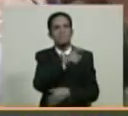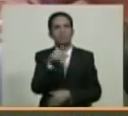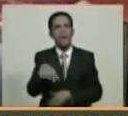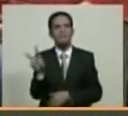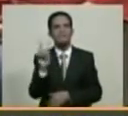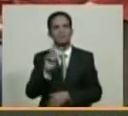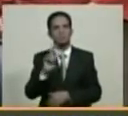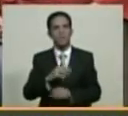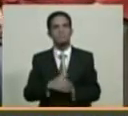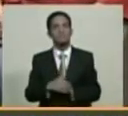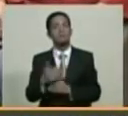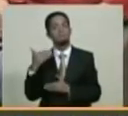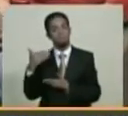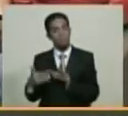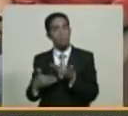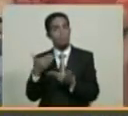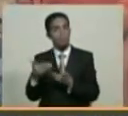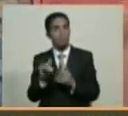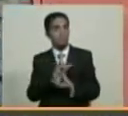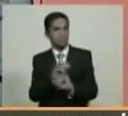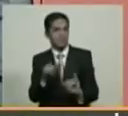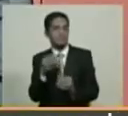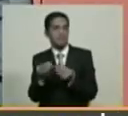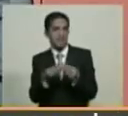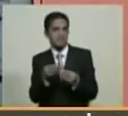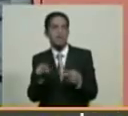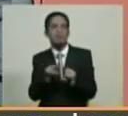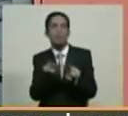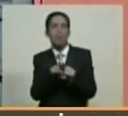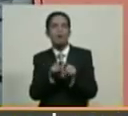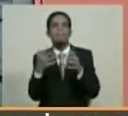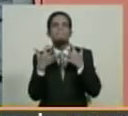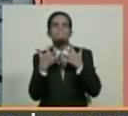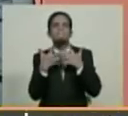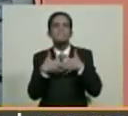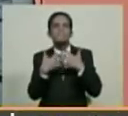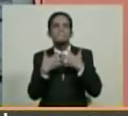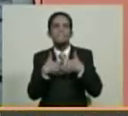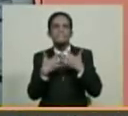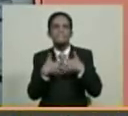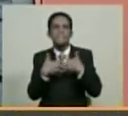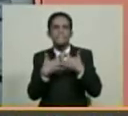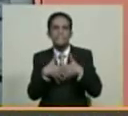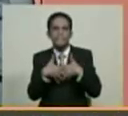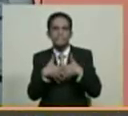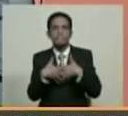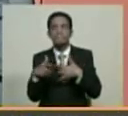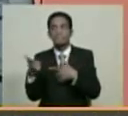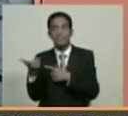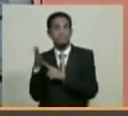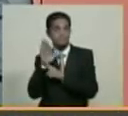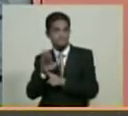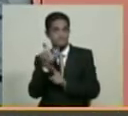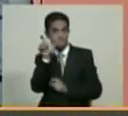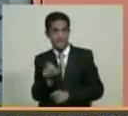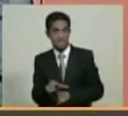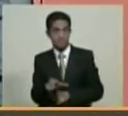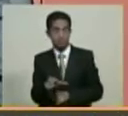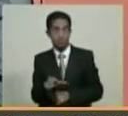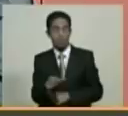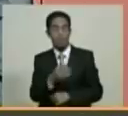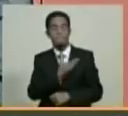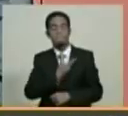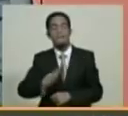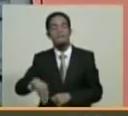cumpliendo como un mecanismo de relojería este programa que presentara el presidente Nicolás Maduro el pasado